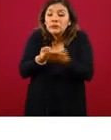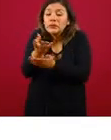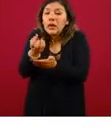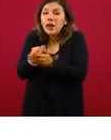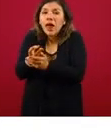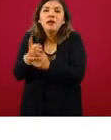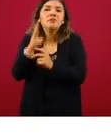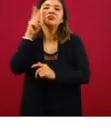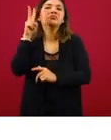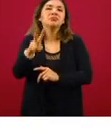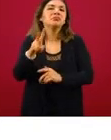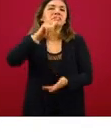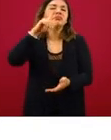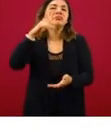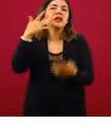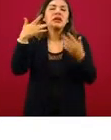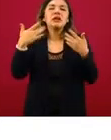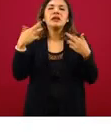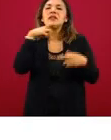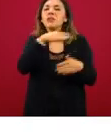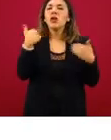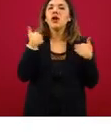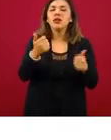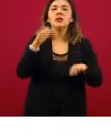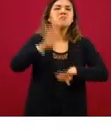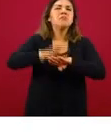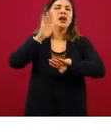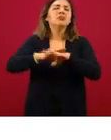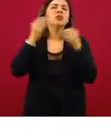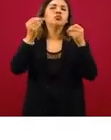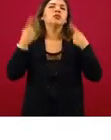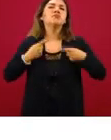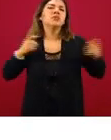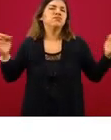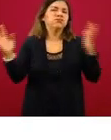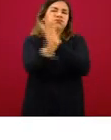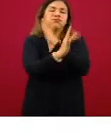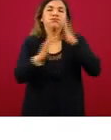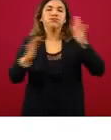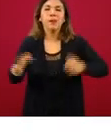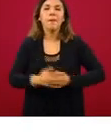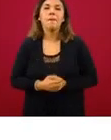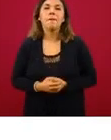se ve en el movimiento de muchísimas personas.